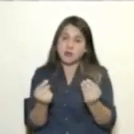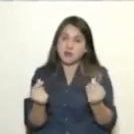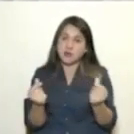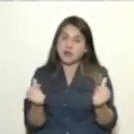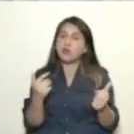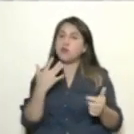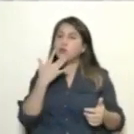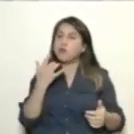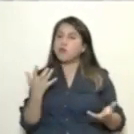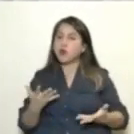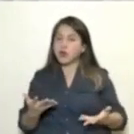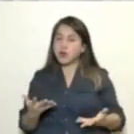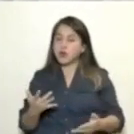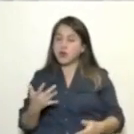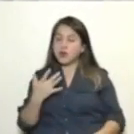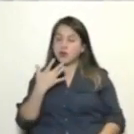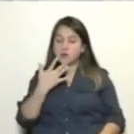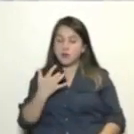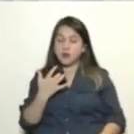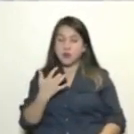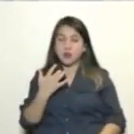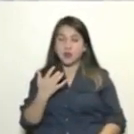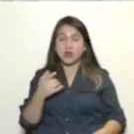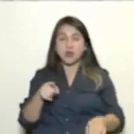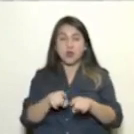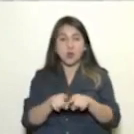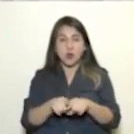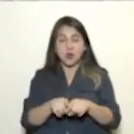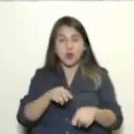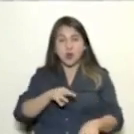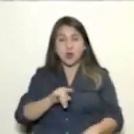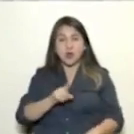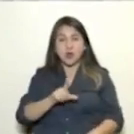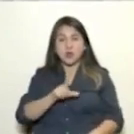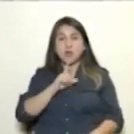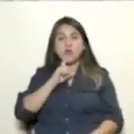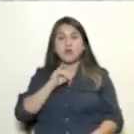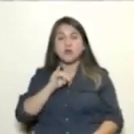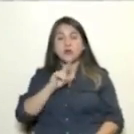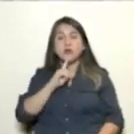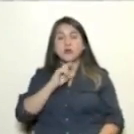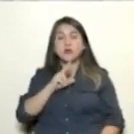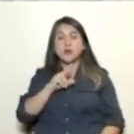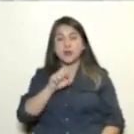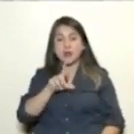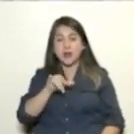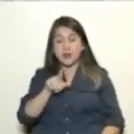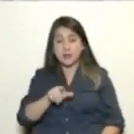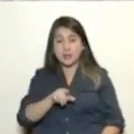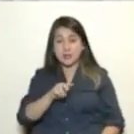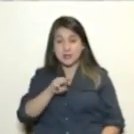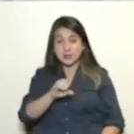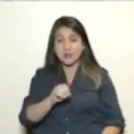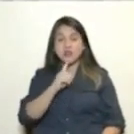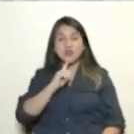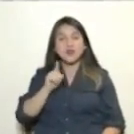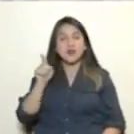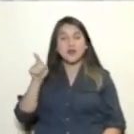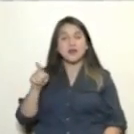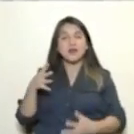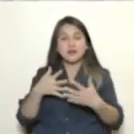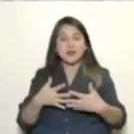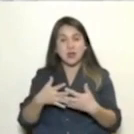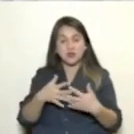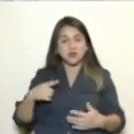¿Por qué? Porque una palanca del multilateralismo era Estados Unidos. Hay que pensar, Estados